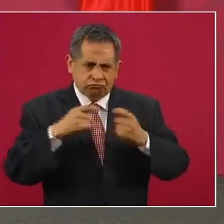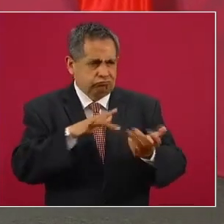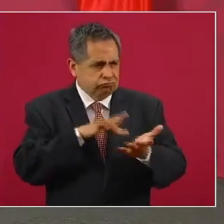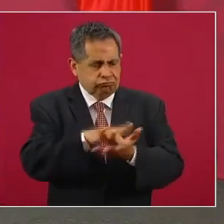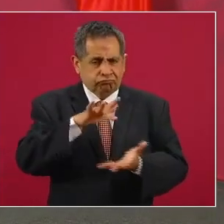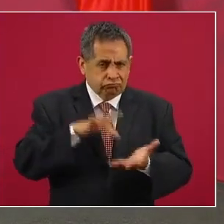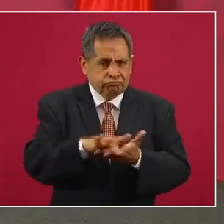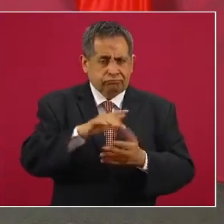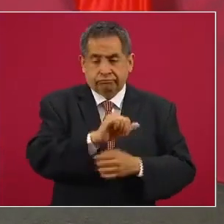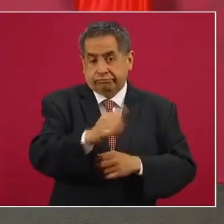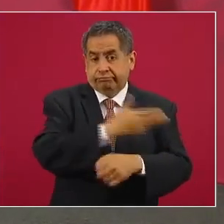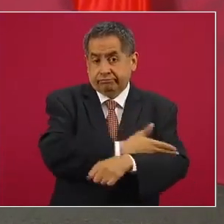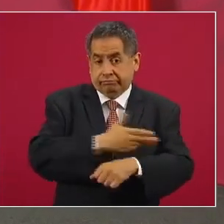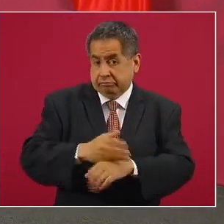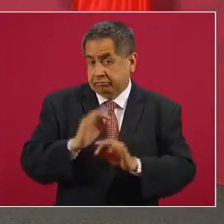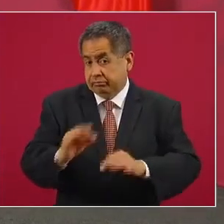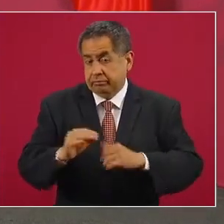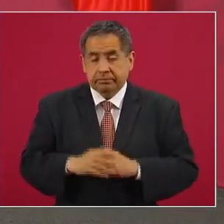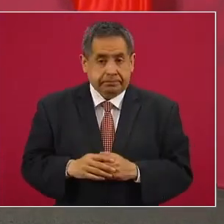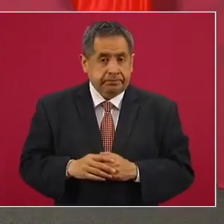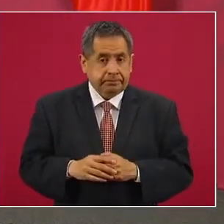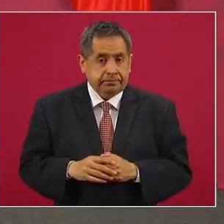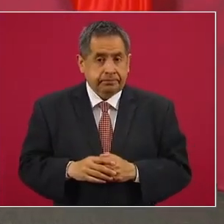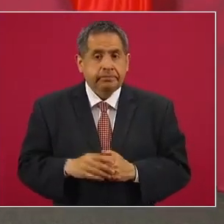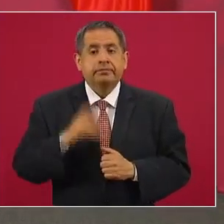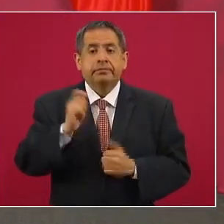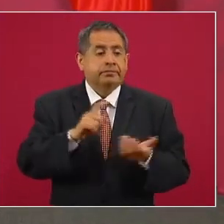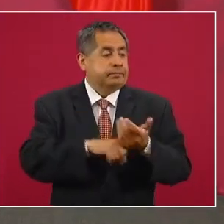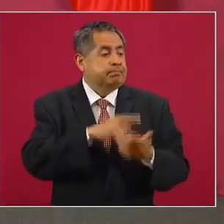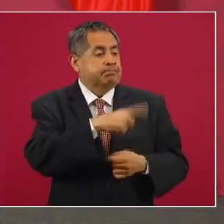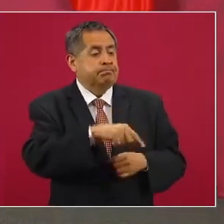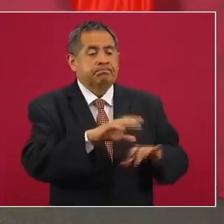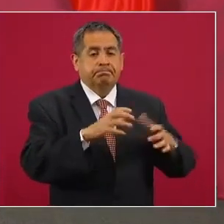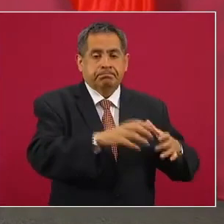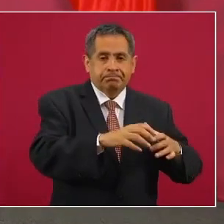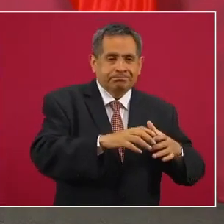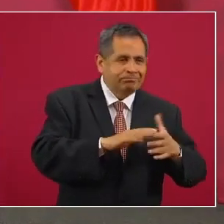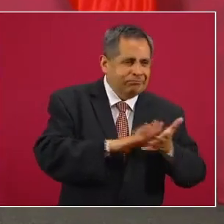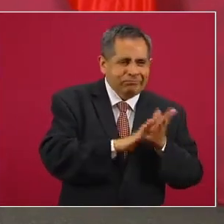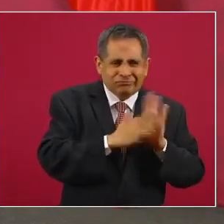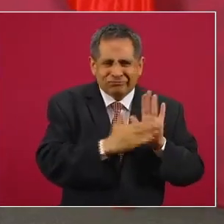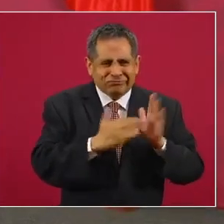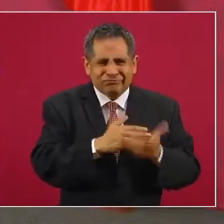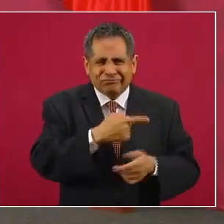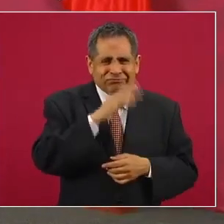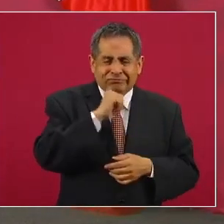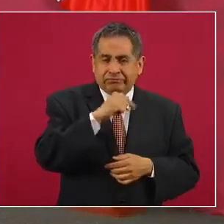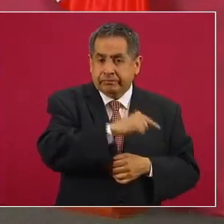y la labor de Zappa